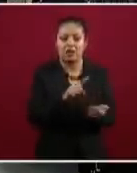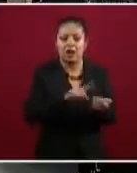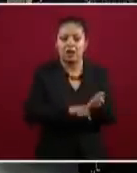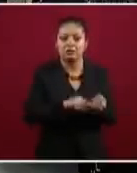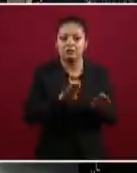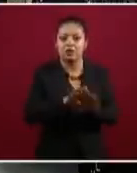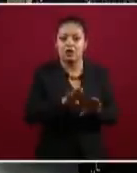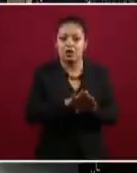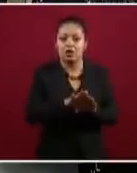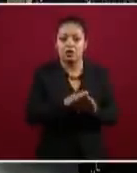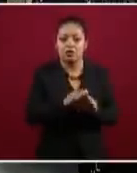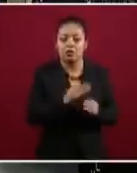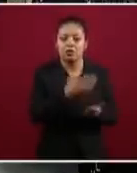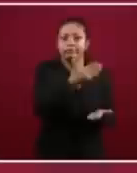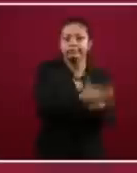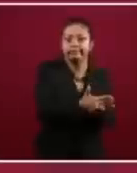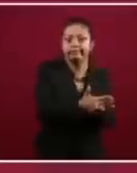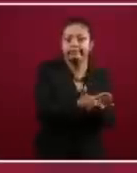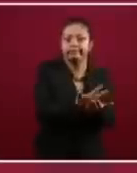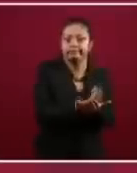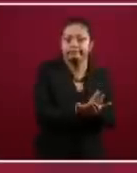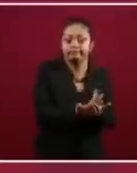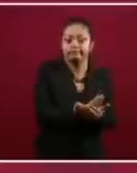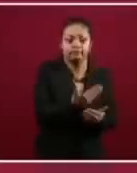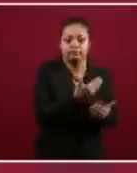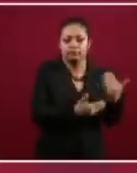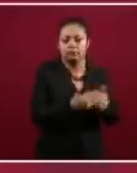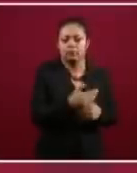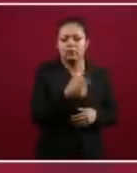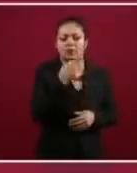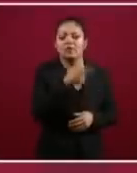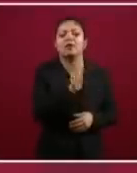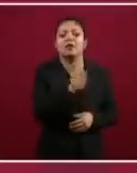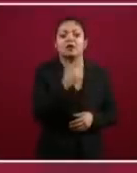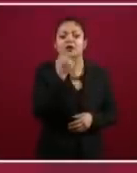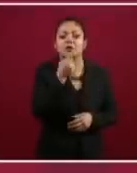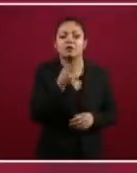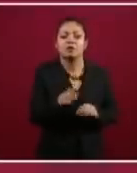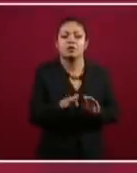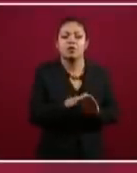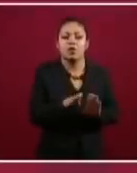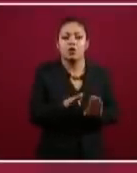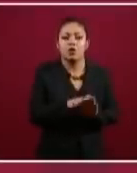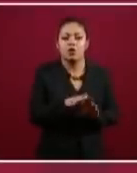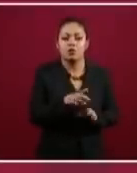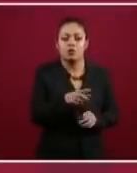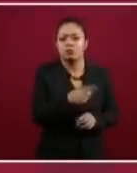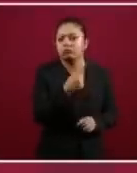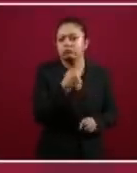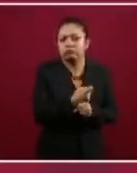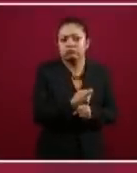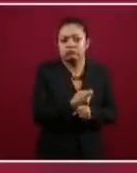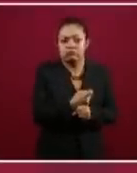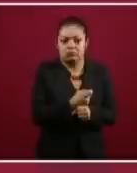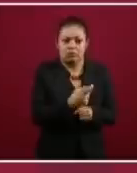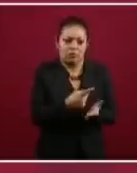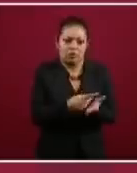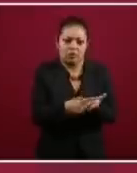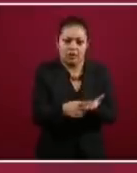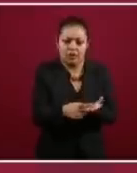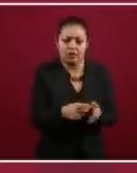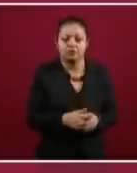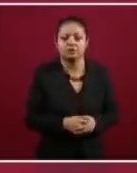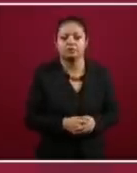retroactivos. O sea, es un principio, ¿no?, de derecho. Pero